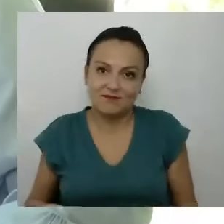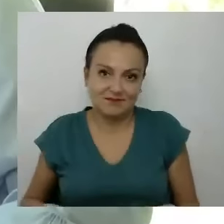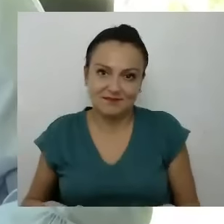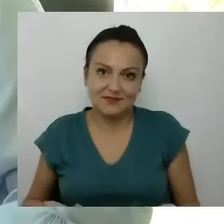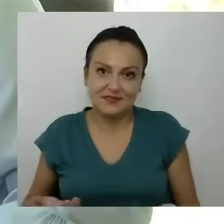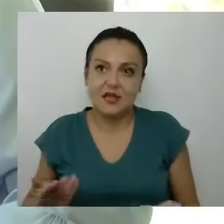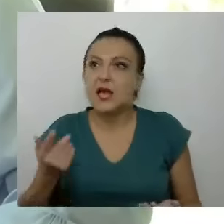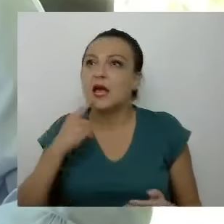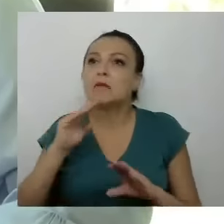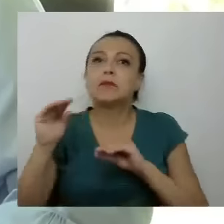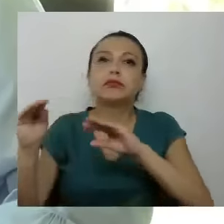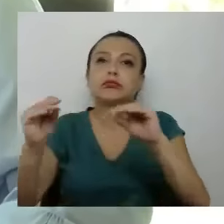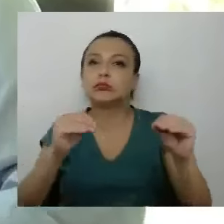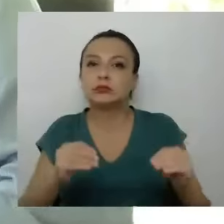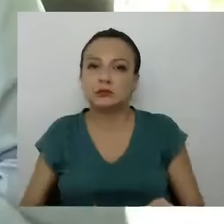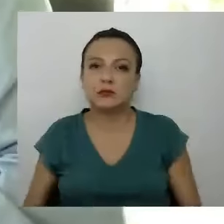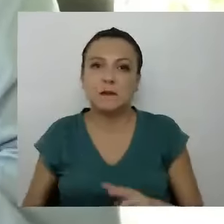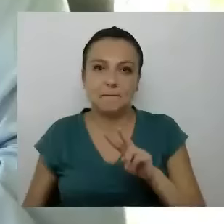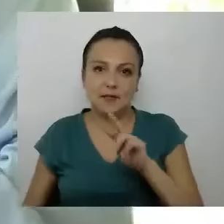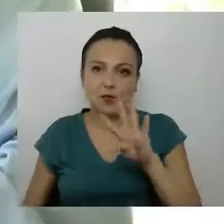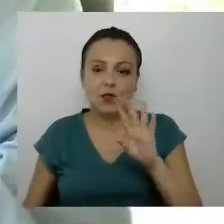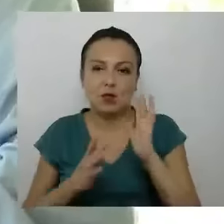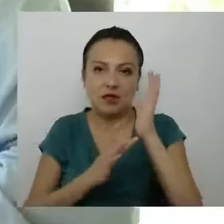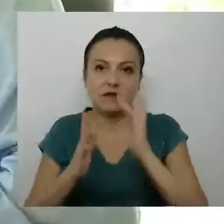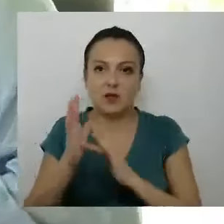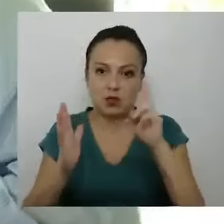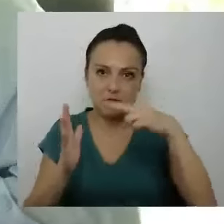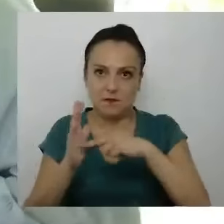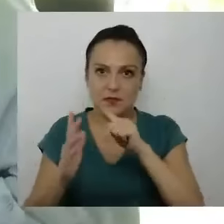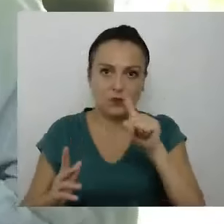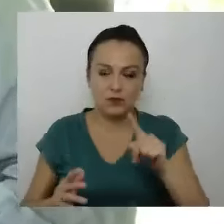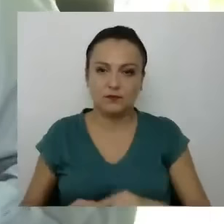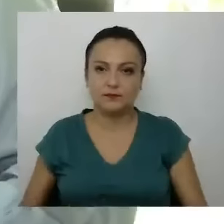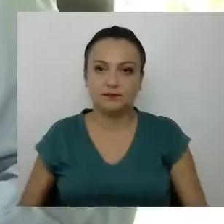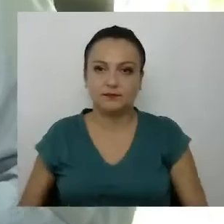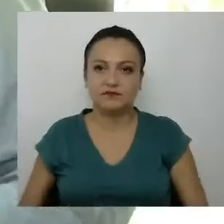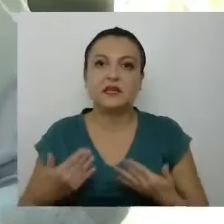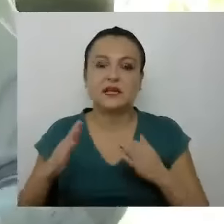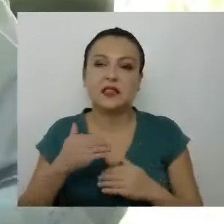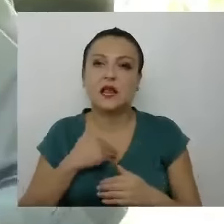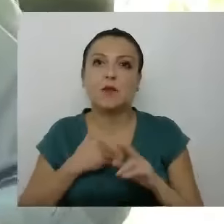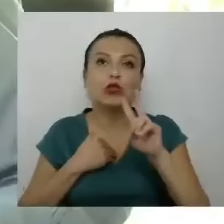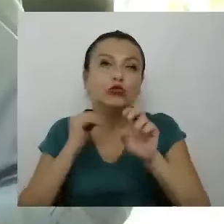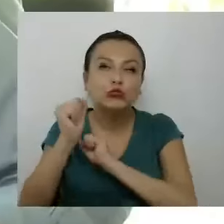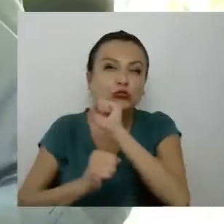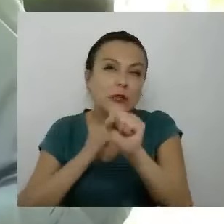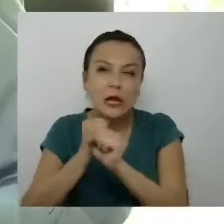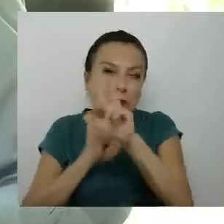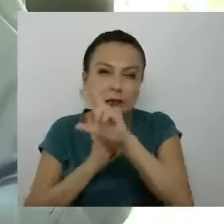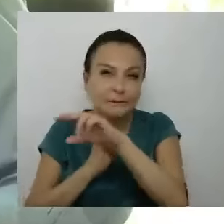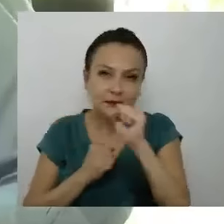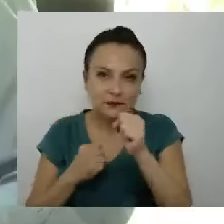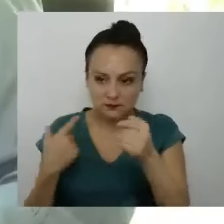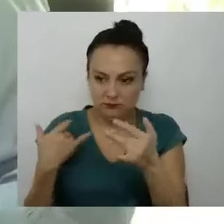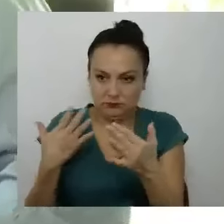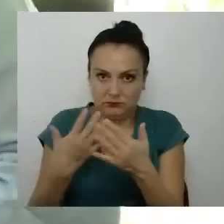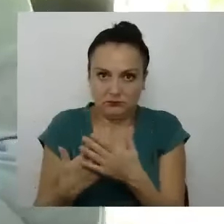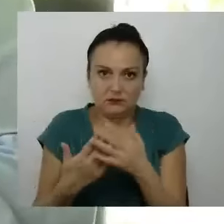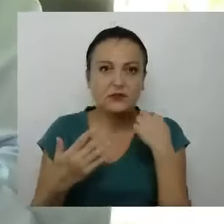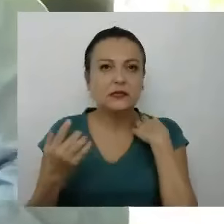escándalo se generó el 24 de abril del 2021 y ya llevamos 2 años y 3 meses y ha